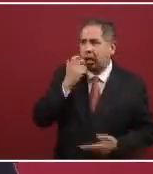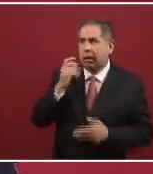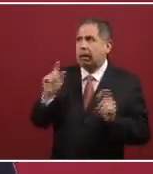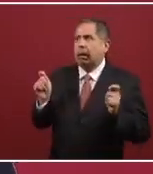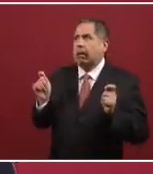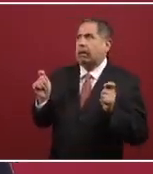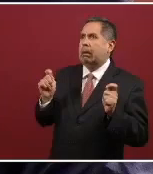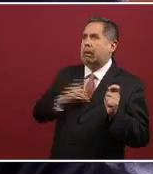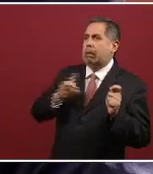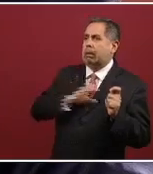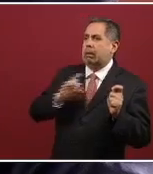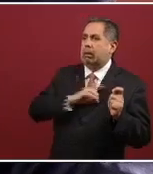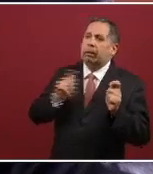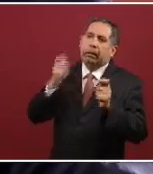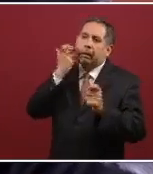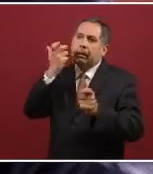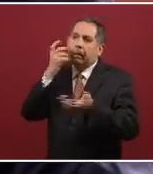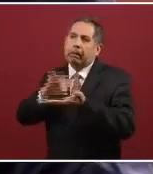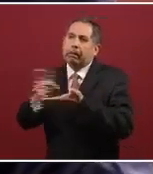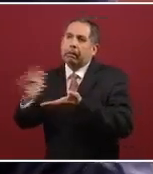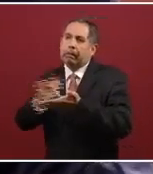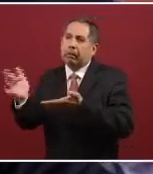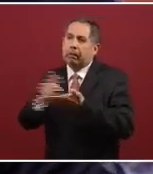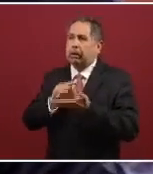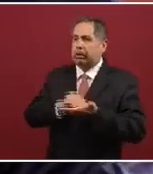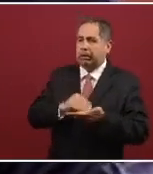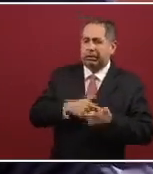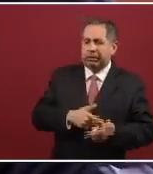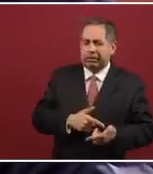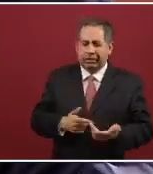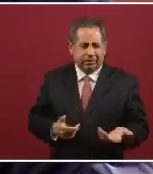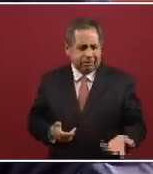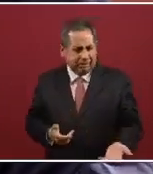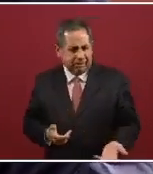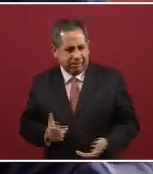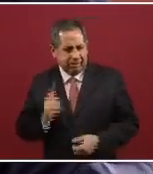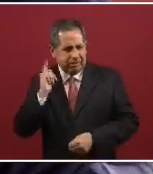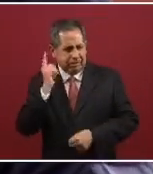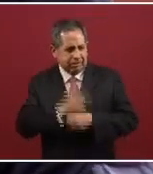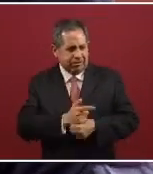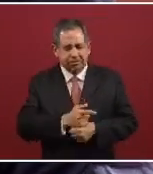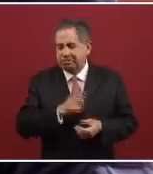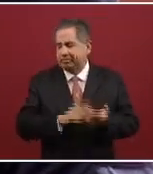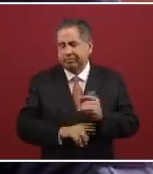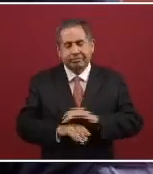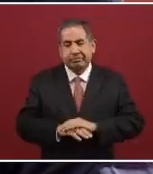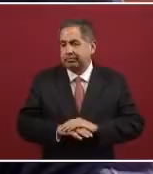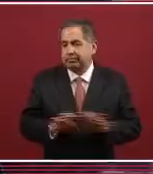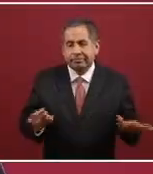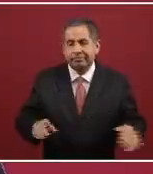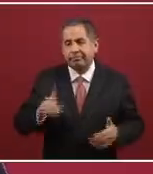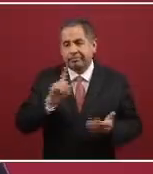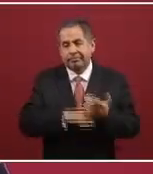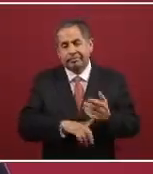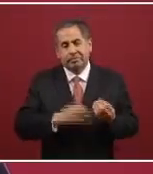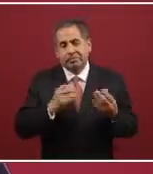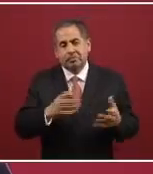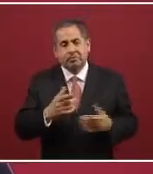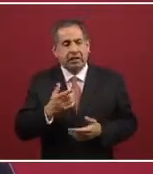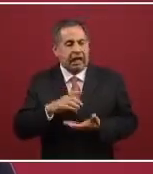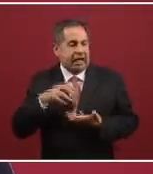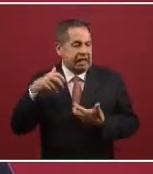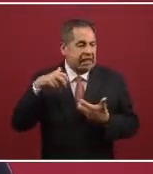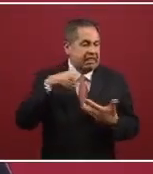querían que se mantuvieran cuando se demostró de que era una subrogación